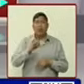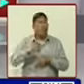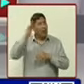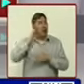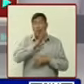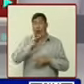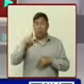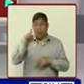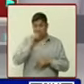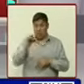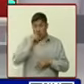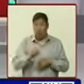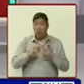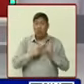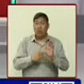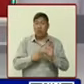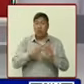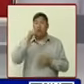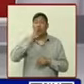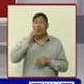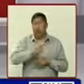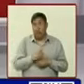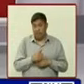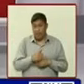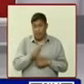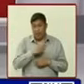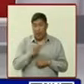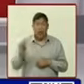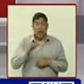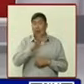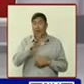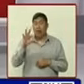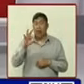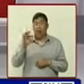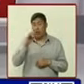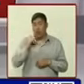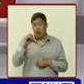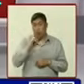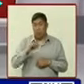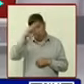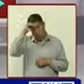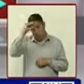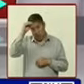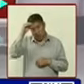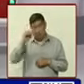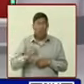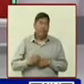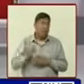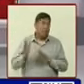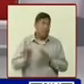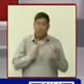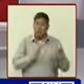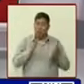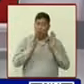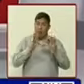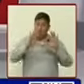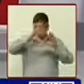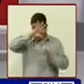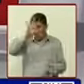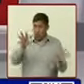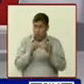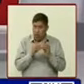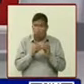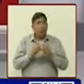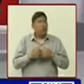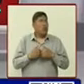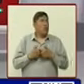del 51% está representado por las mujeres y menos del 49% por los hombres. Veamos ahora el total que estamos